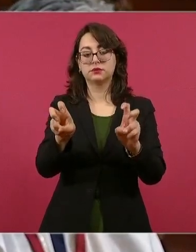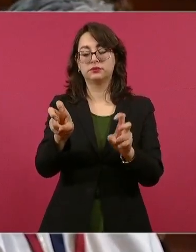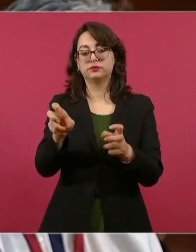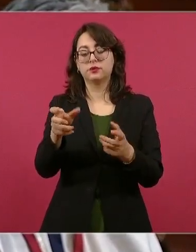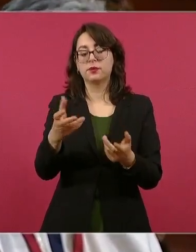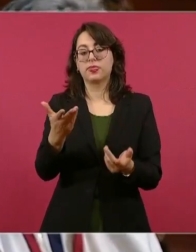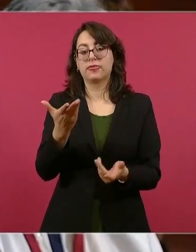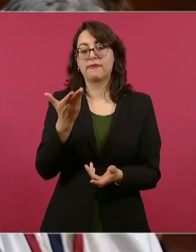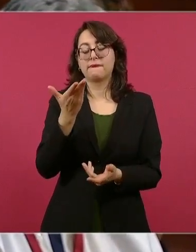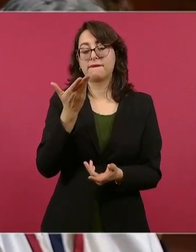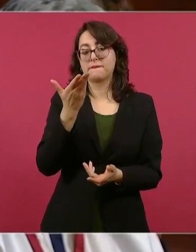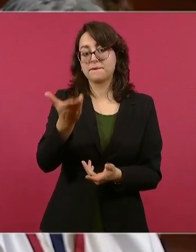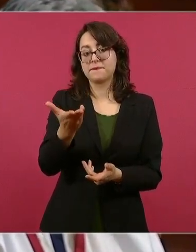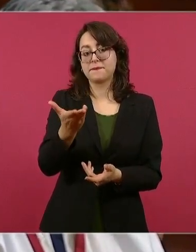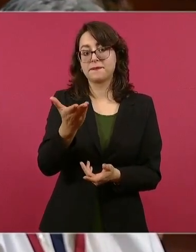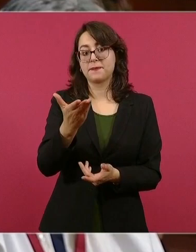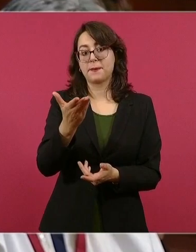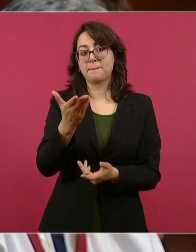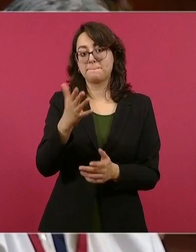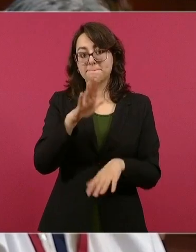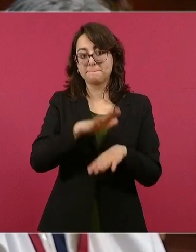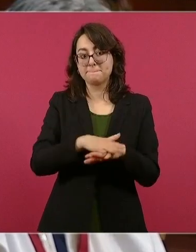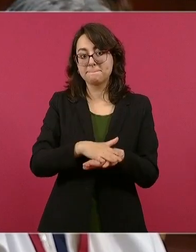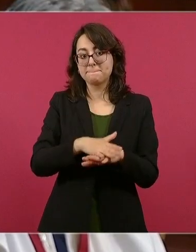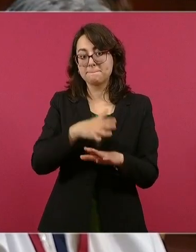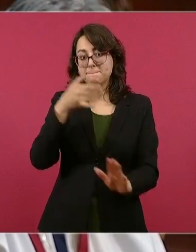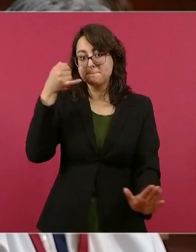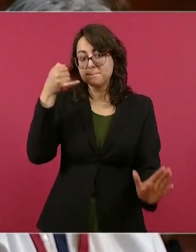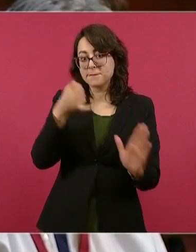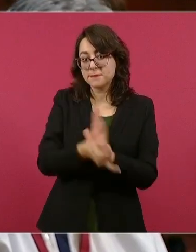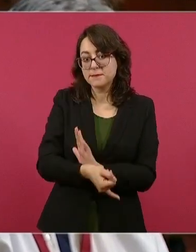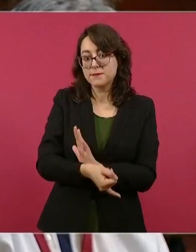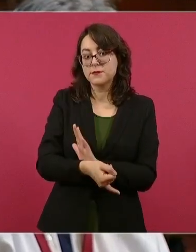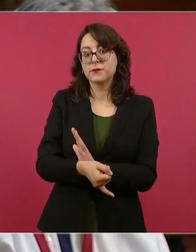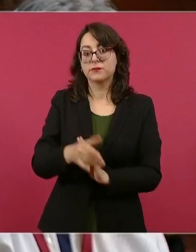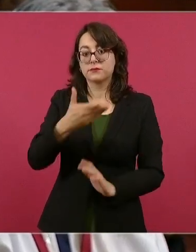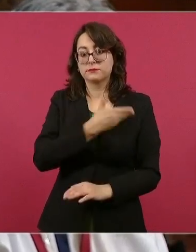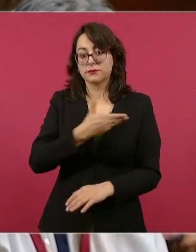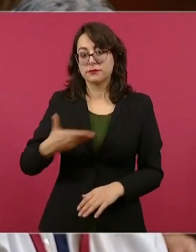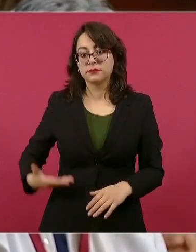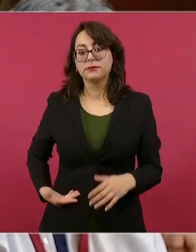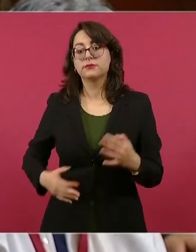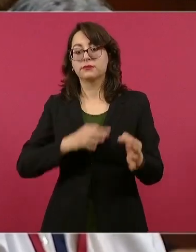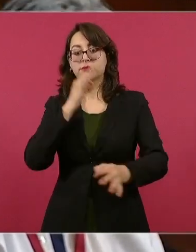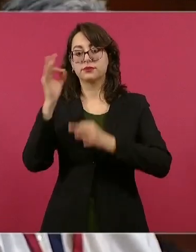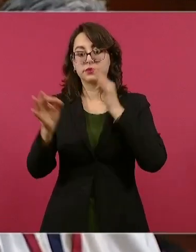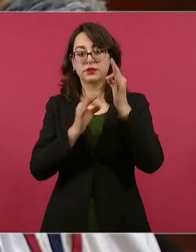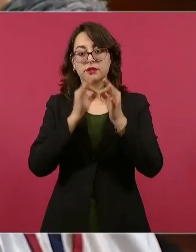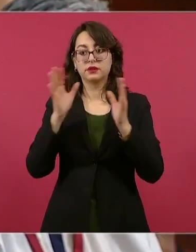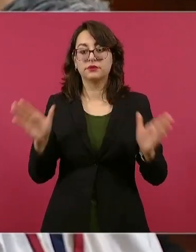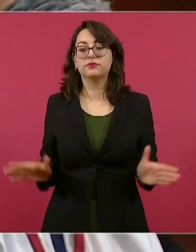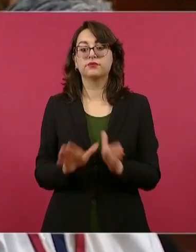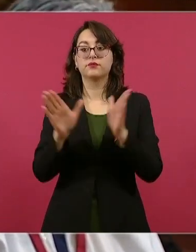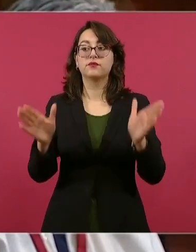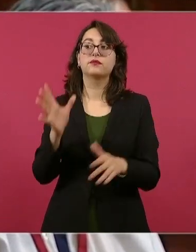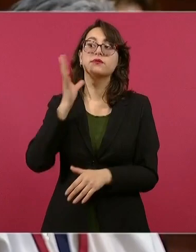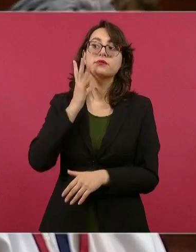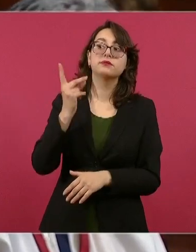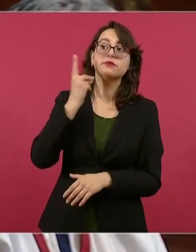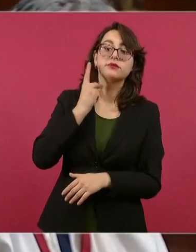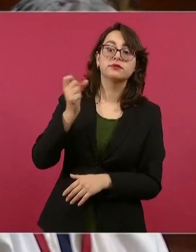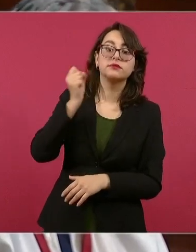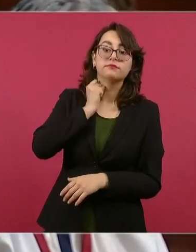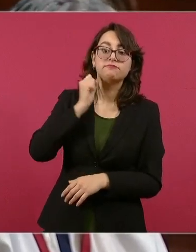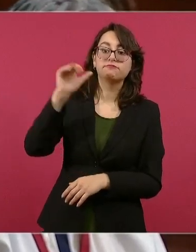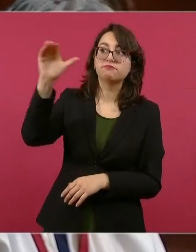estaría dispuesto también a profundizar aún más desde el propio Ejecutivo para promover este tipo de reformas que se